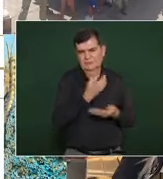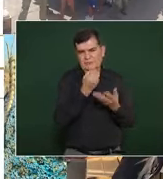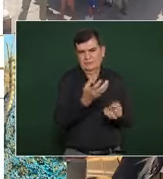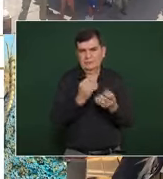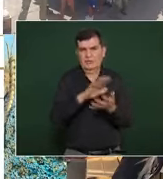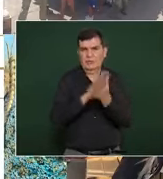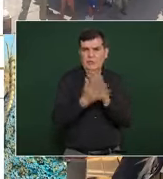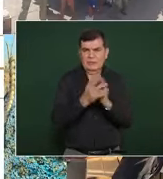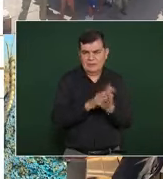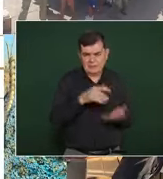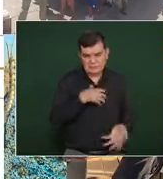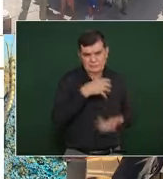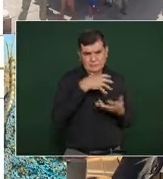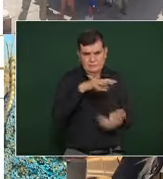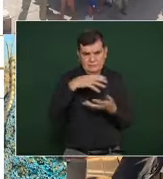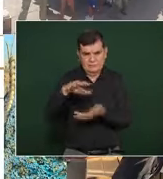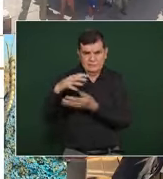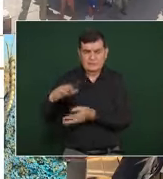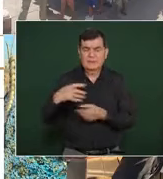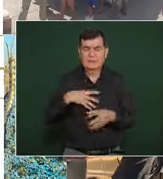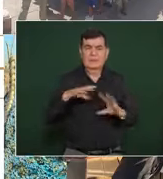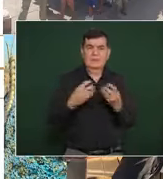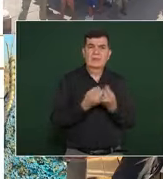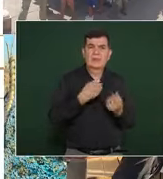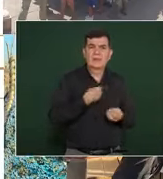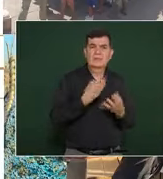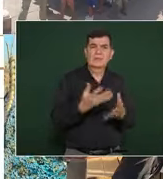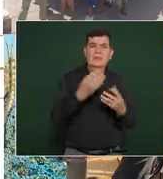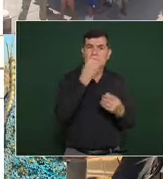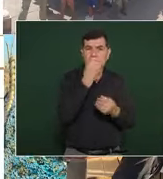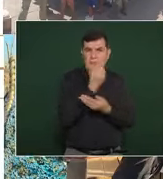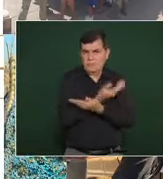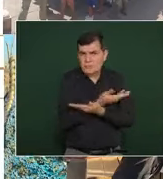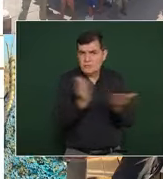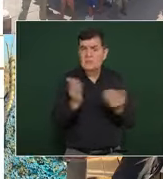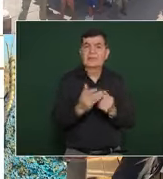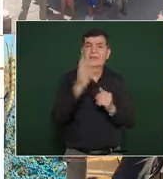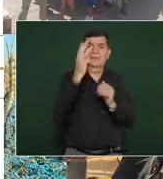de tortillas, a la fecha se han repartido comidas